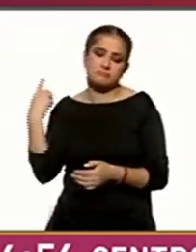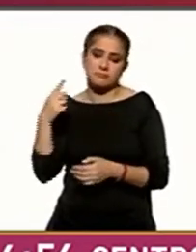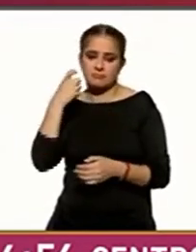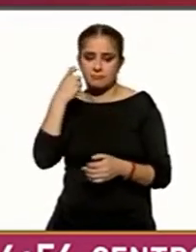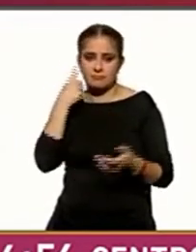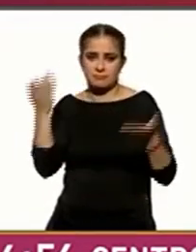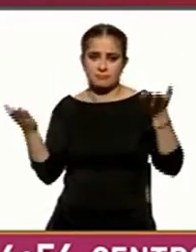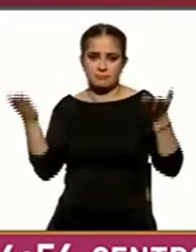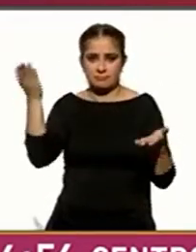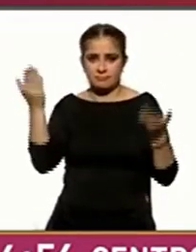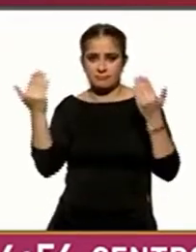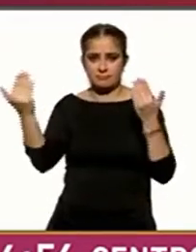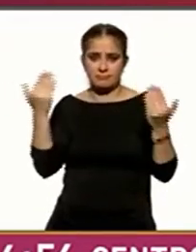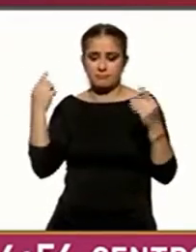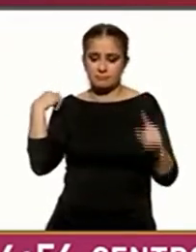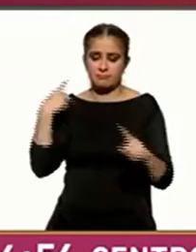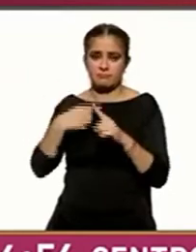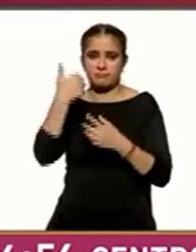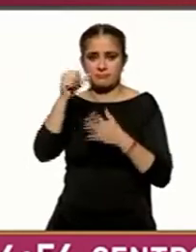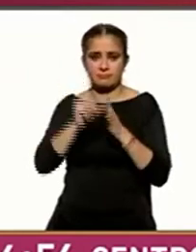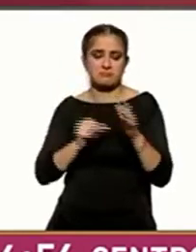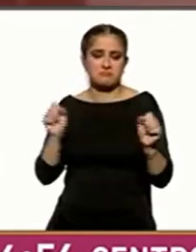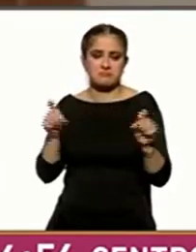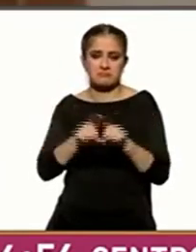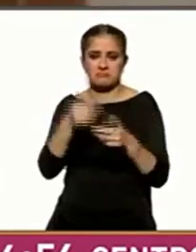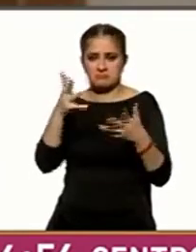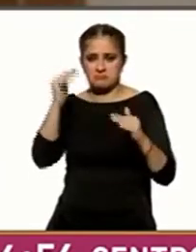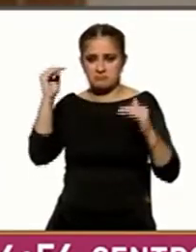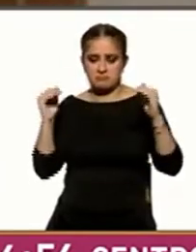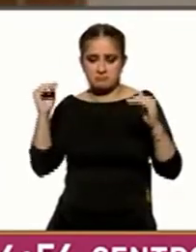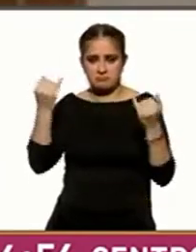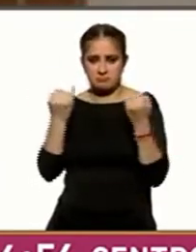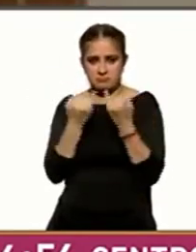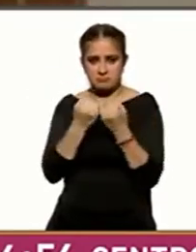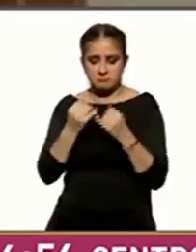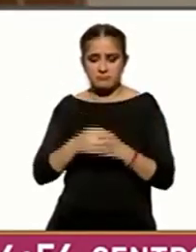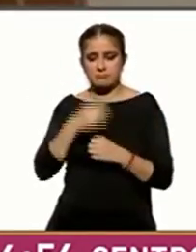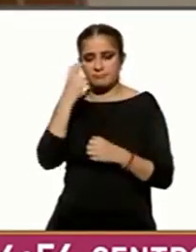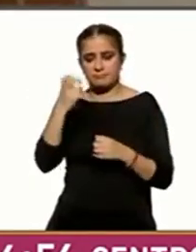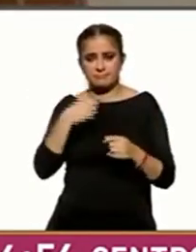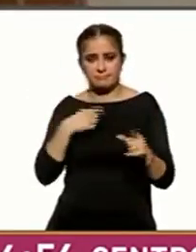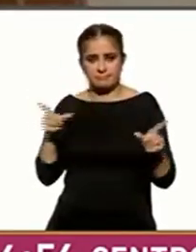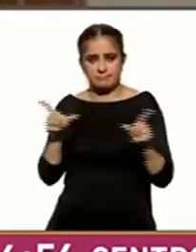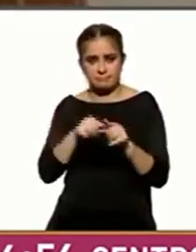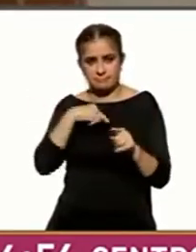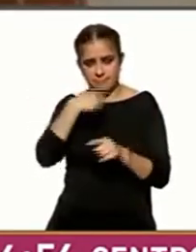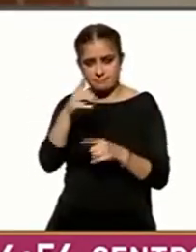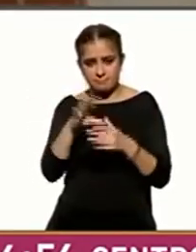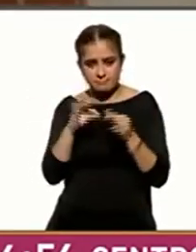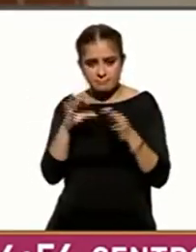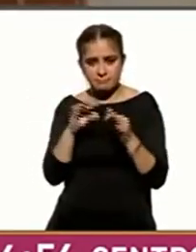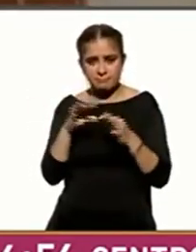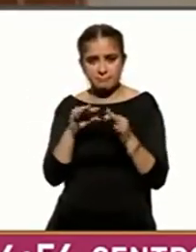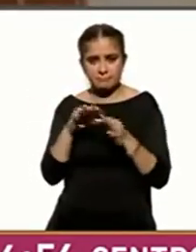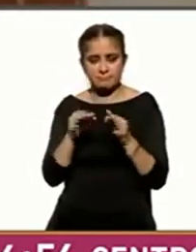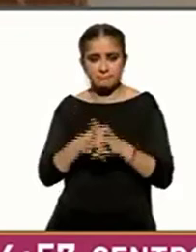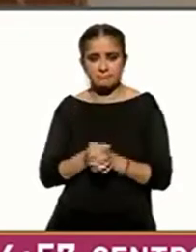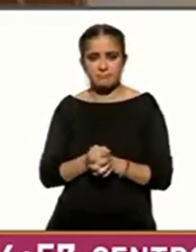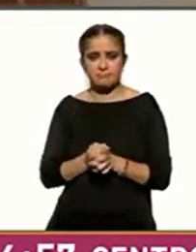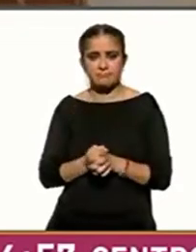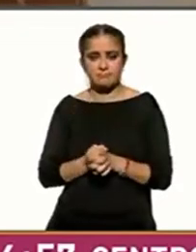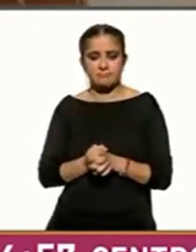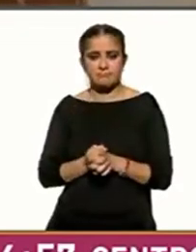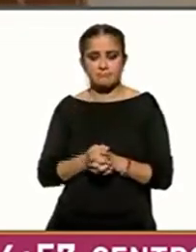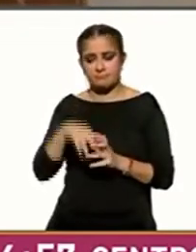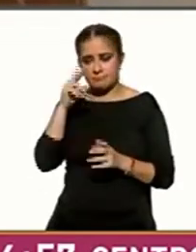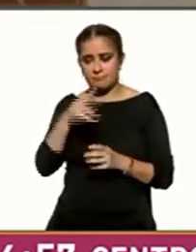estos porcentajes casi en 6 meses. En resumen, te diría, Lupita, pues parece que el